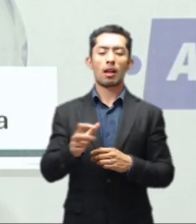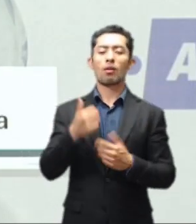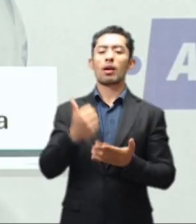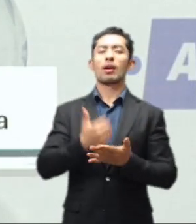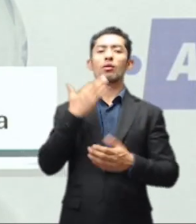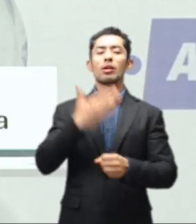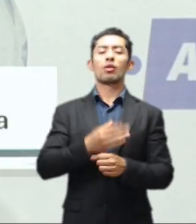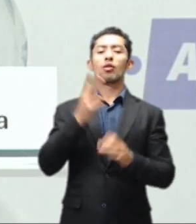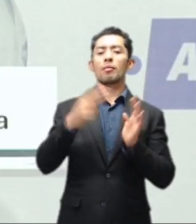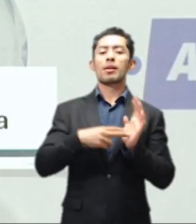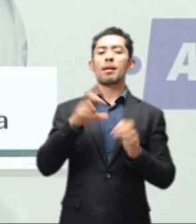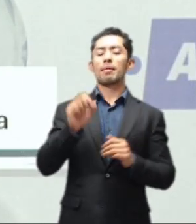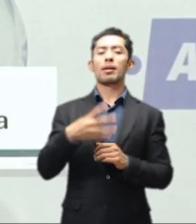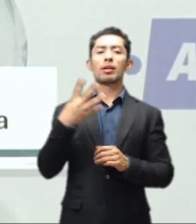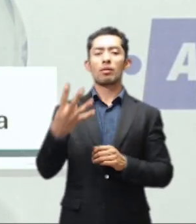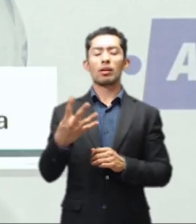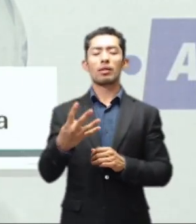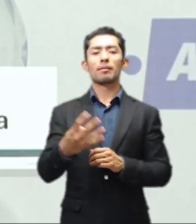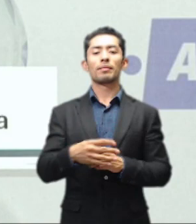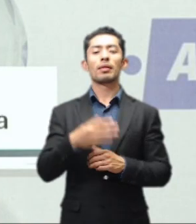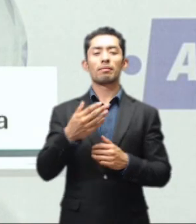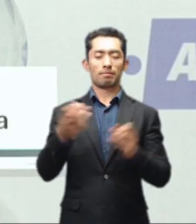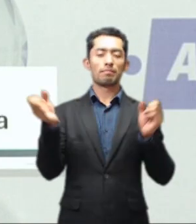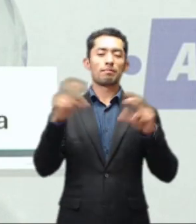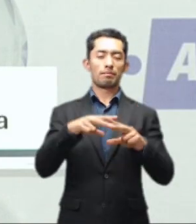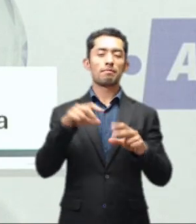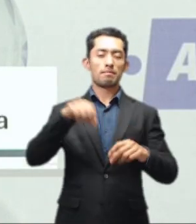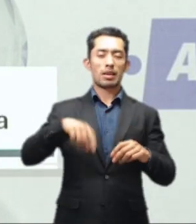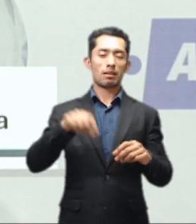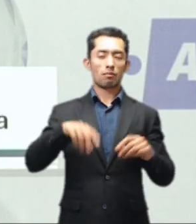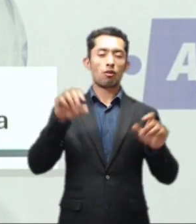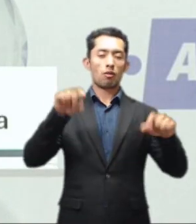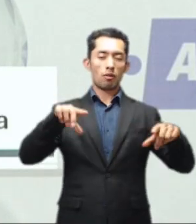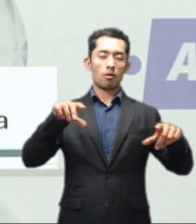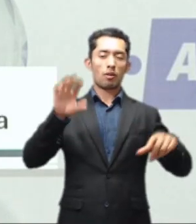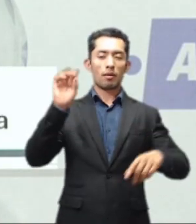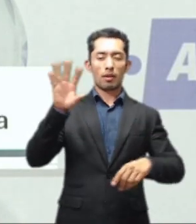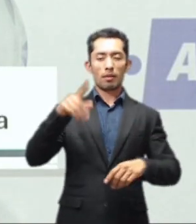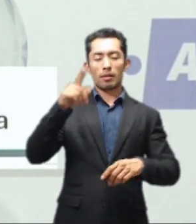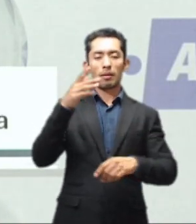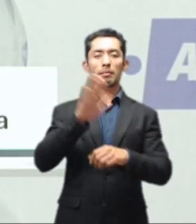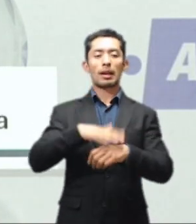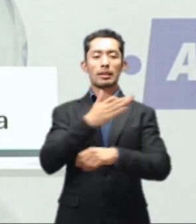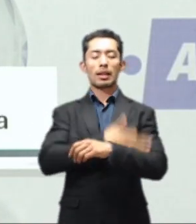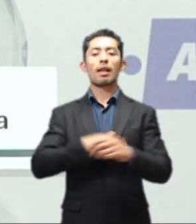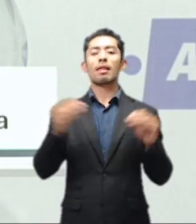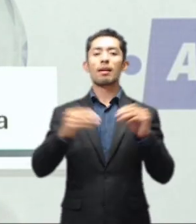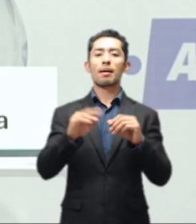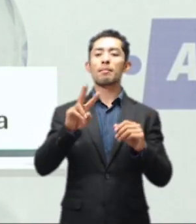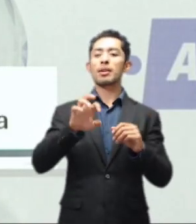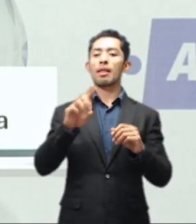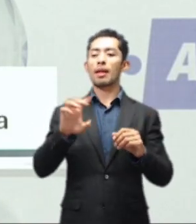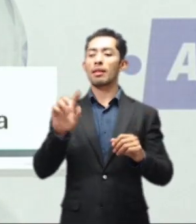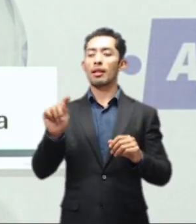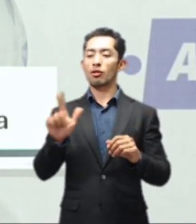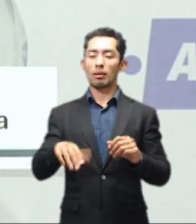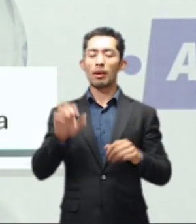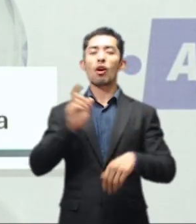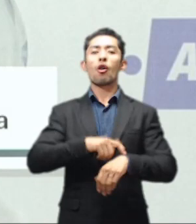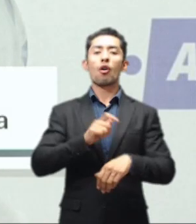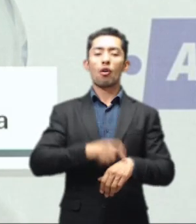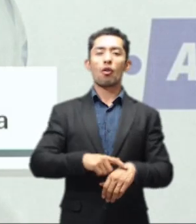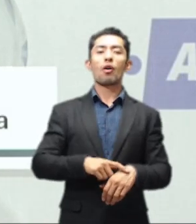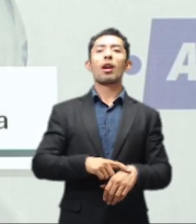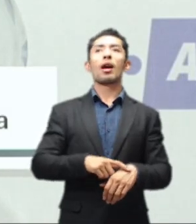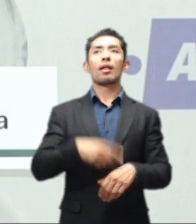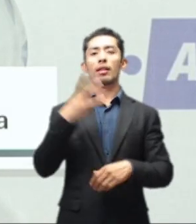ayuntamiento 2024 Les esperamos por este mismo espacio más tarde para la transmisión del debate por Villa de tesontepec en punto de las